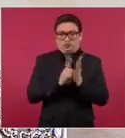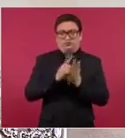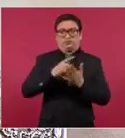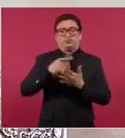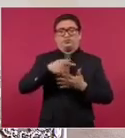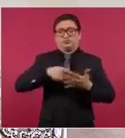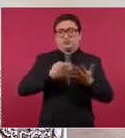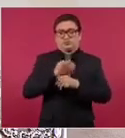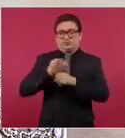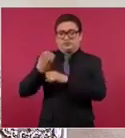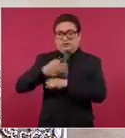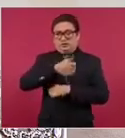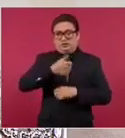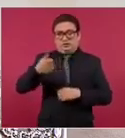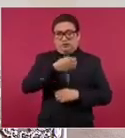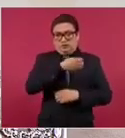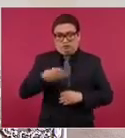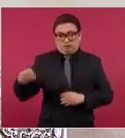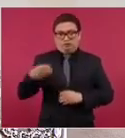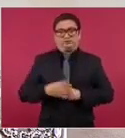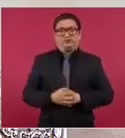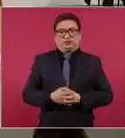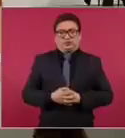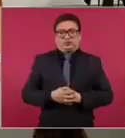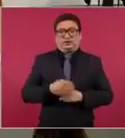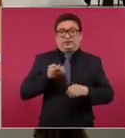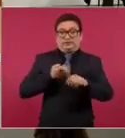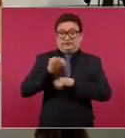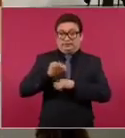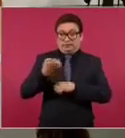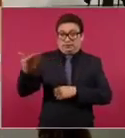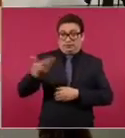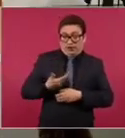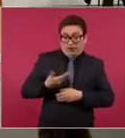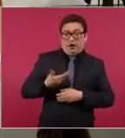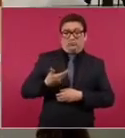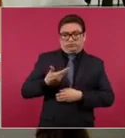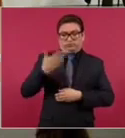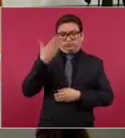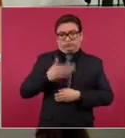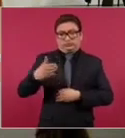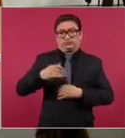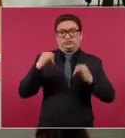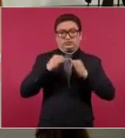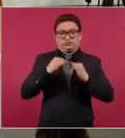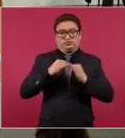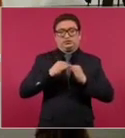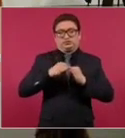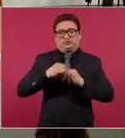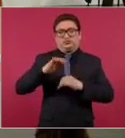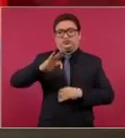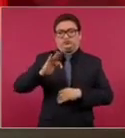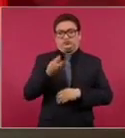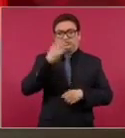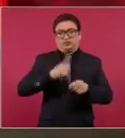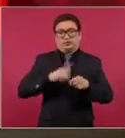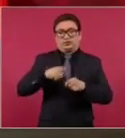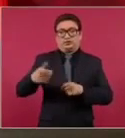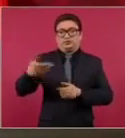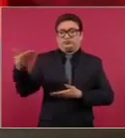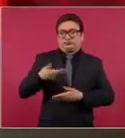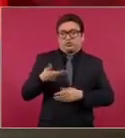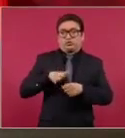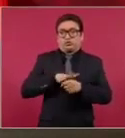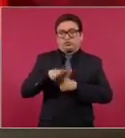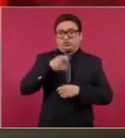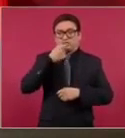medicamentos de los estados, es decir, que los estados soliciten a las instituciones federales los medicamentos que